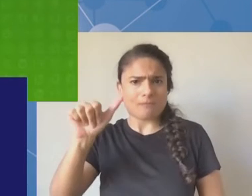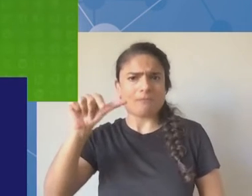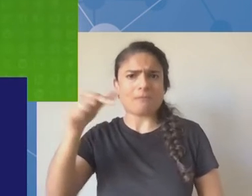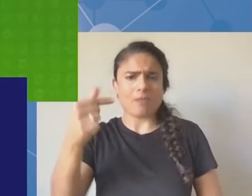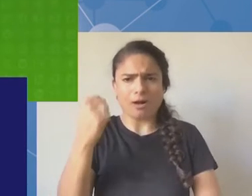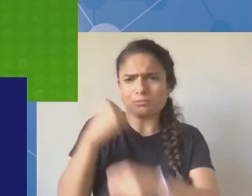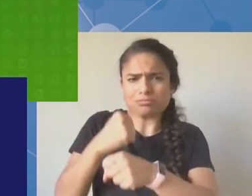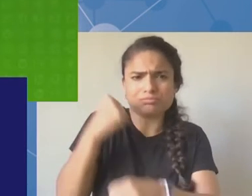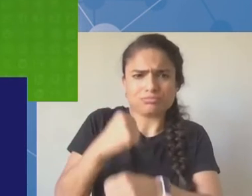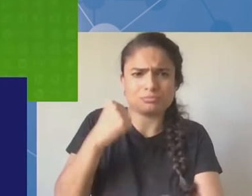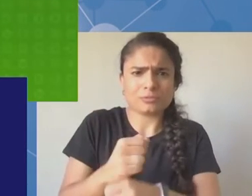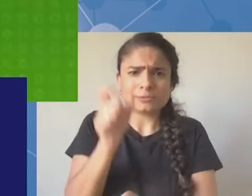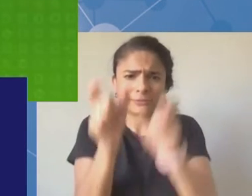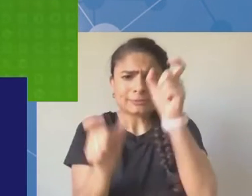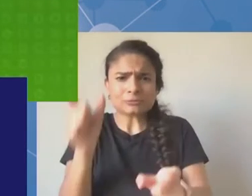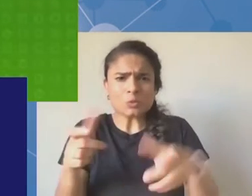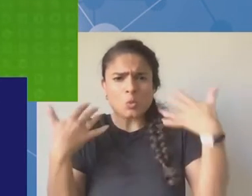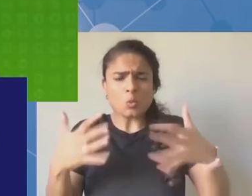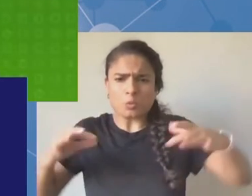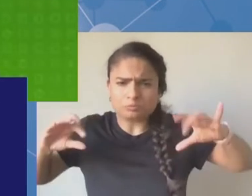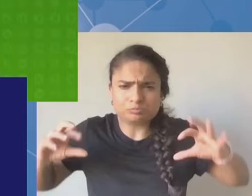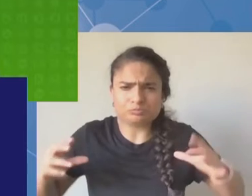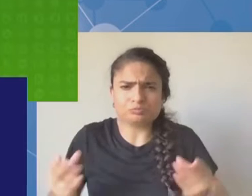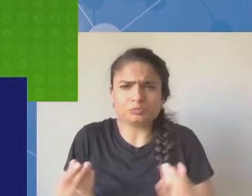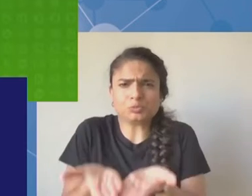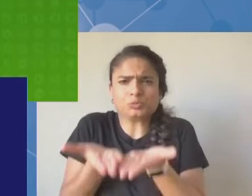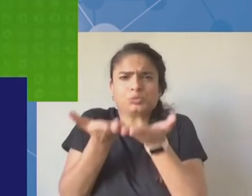en la preparación de esta cumbre